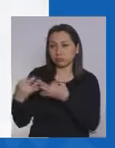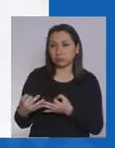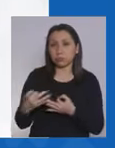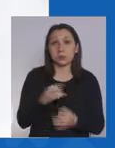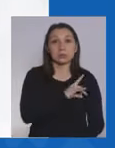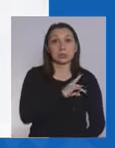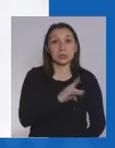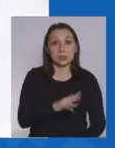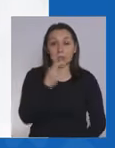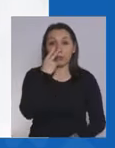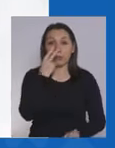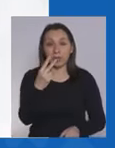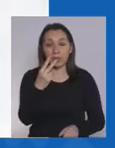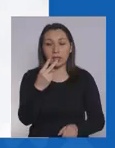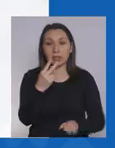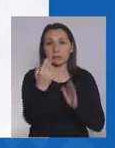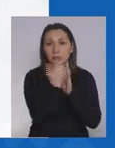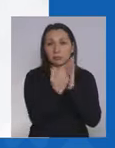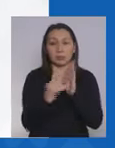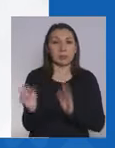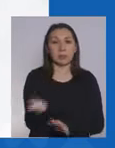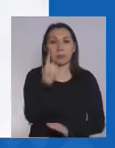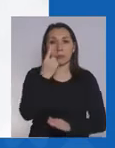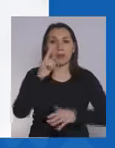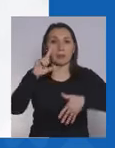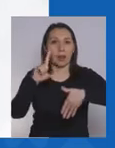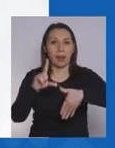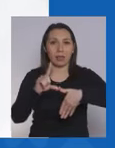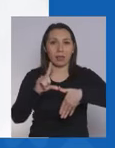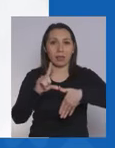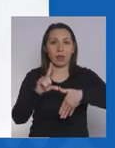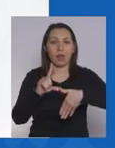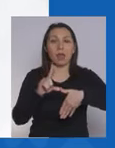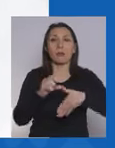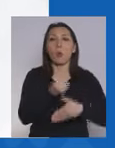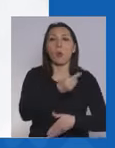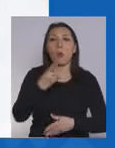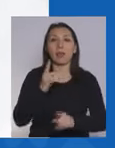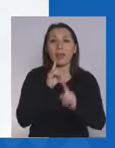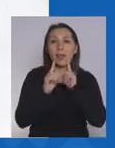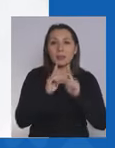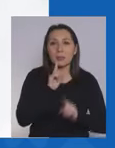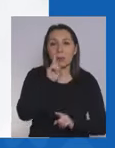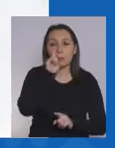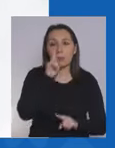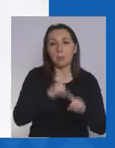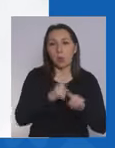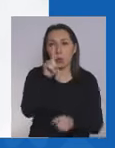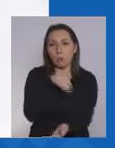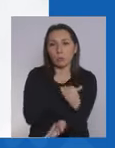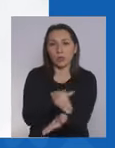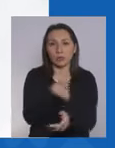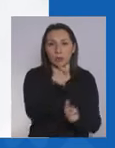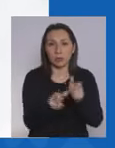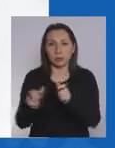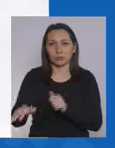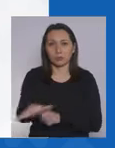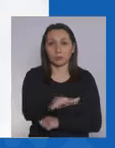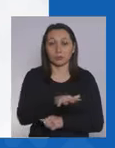chile entre en el primer lugar en latinoamérica en cantidad de exámenes de psr por millón de habitantes